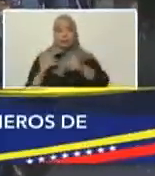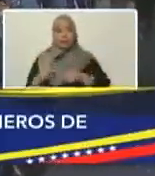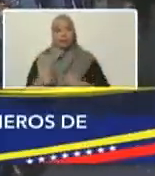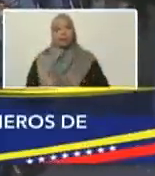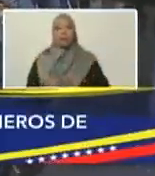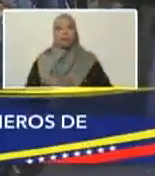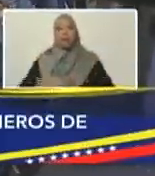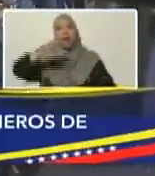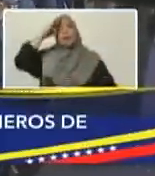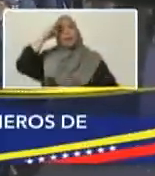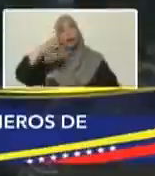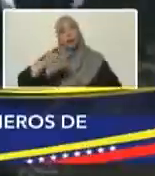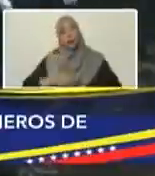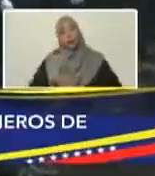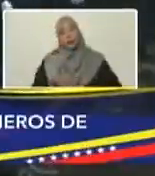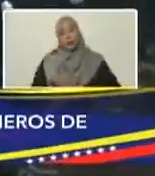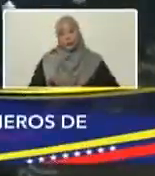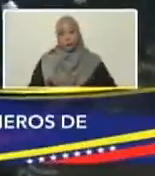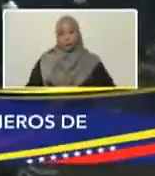¡Saludo!